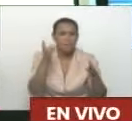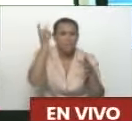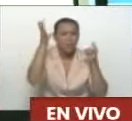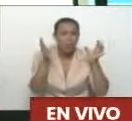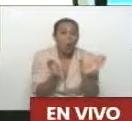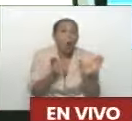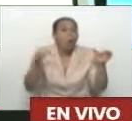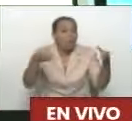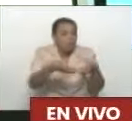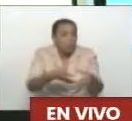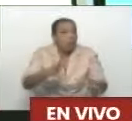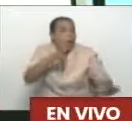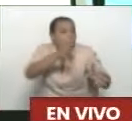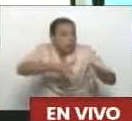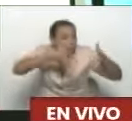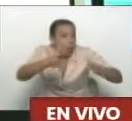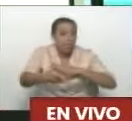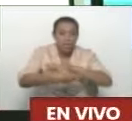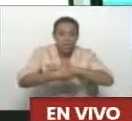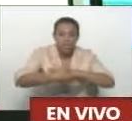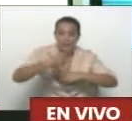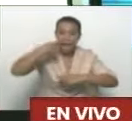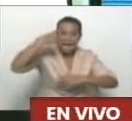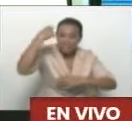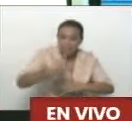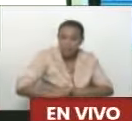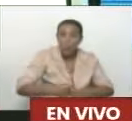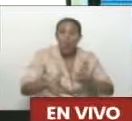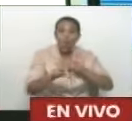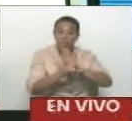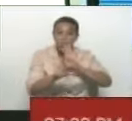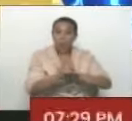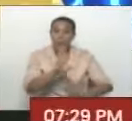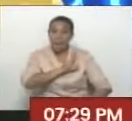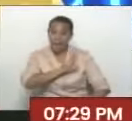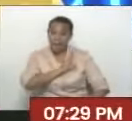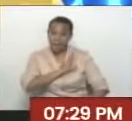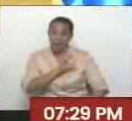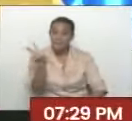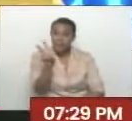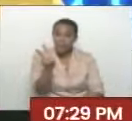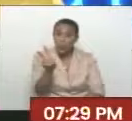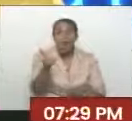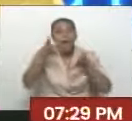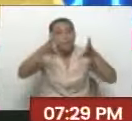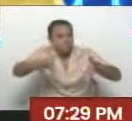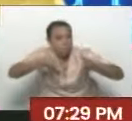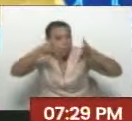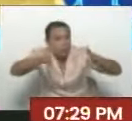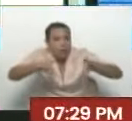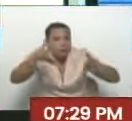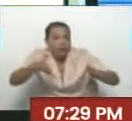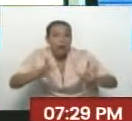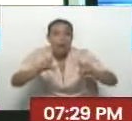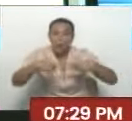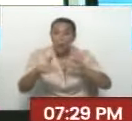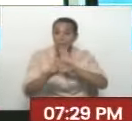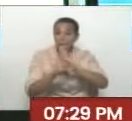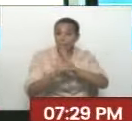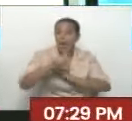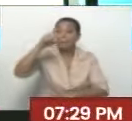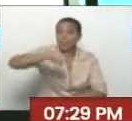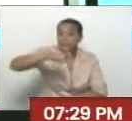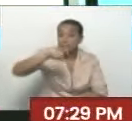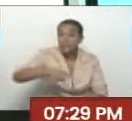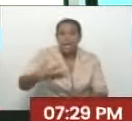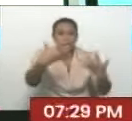ser una oficina de asesoría técnica que debe respetar las instituciones y más bien es asesorar las reformas legales que el país